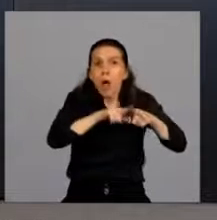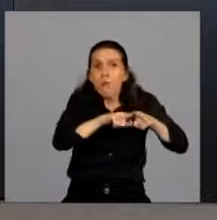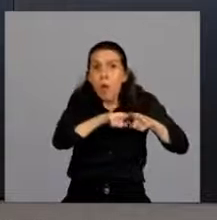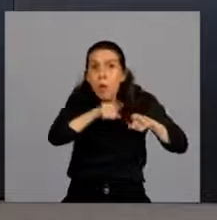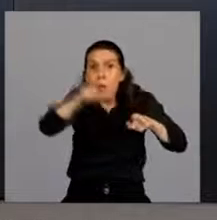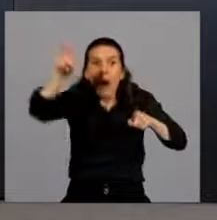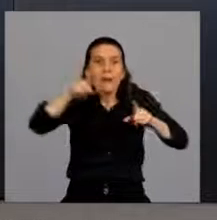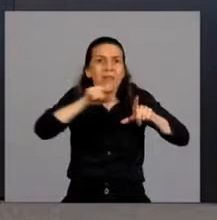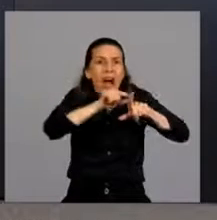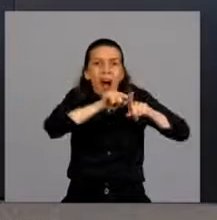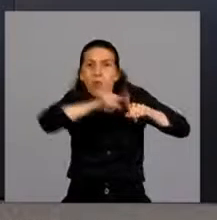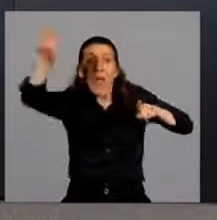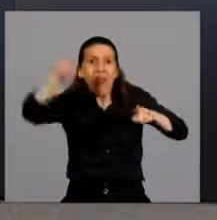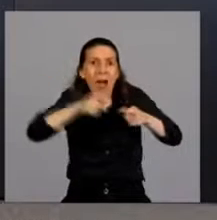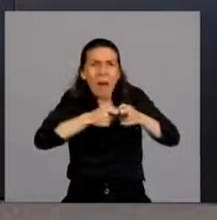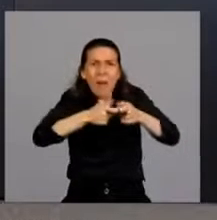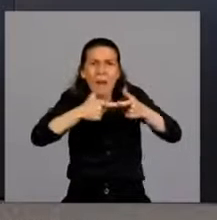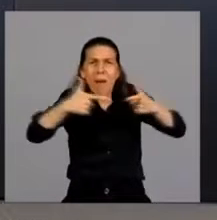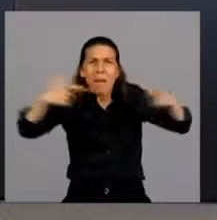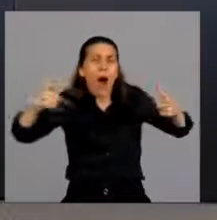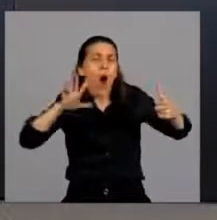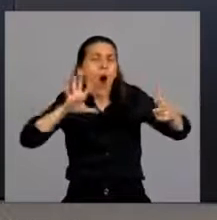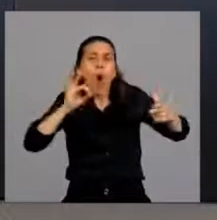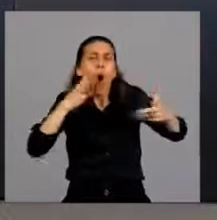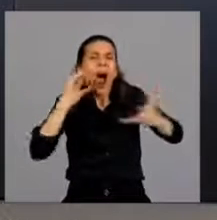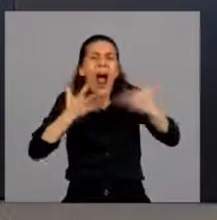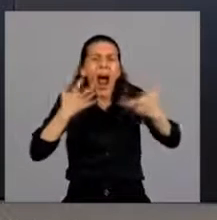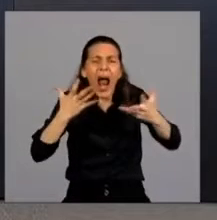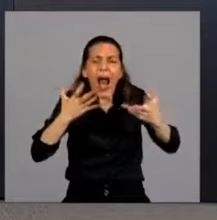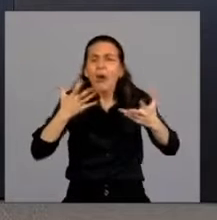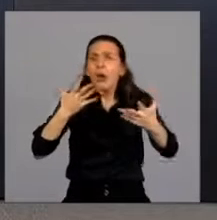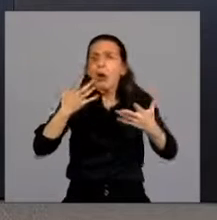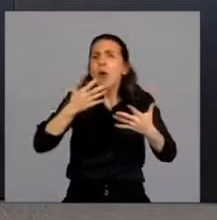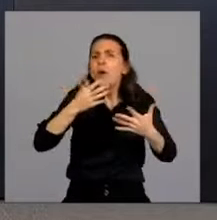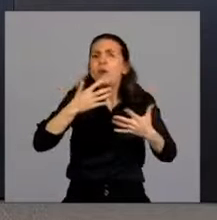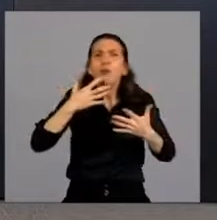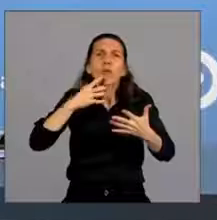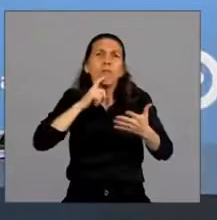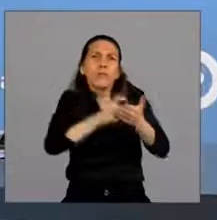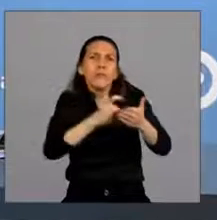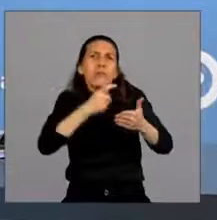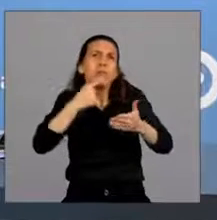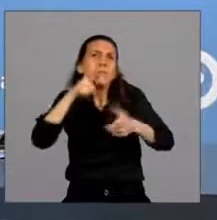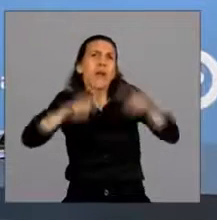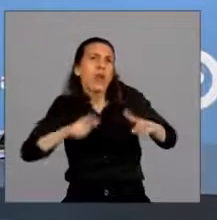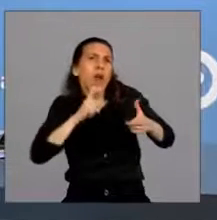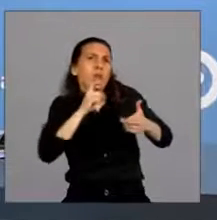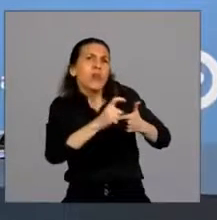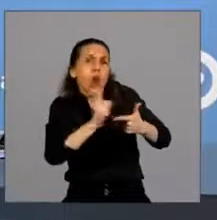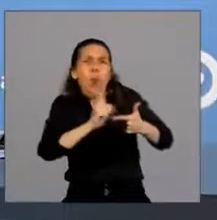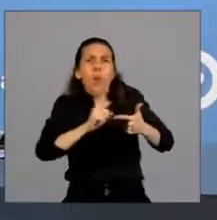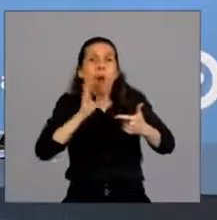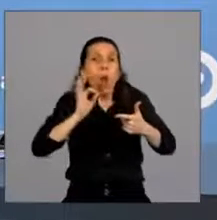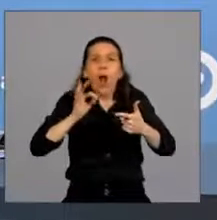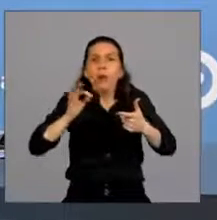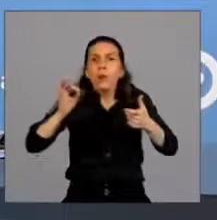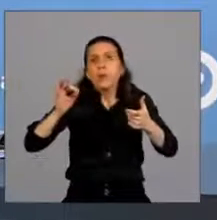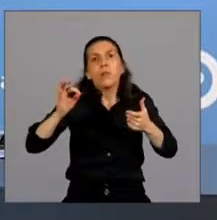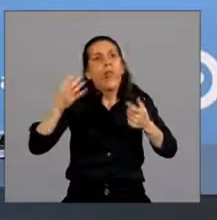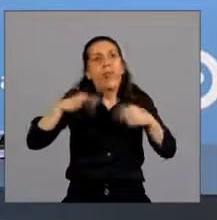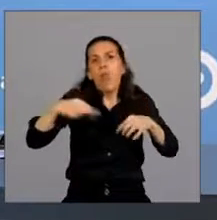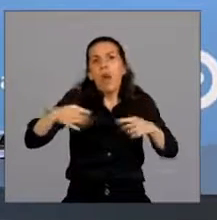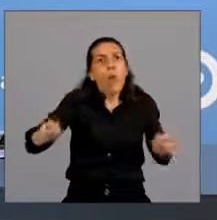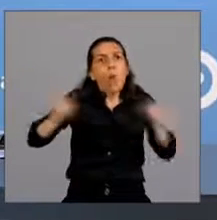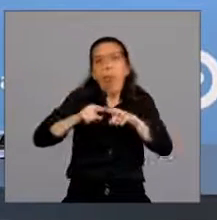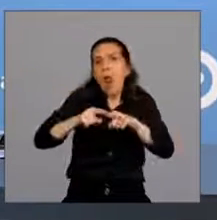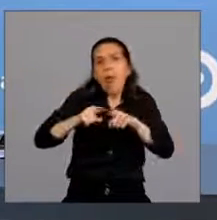si vemos que por algún motivo se rompe esta responsabilidad y hay algún incumplimiento masivo, tendremos que volver para atrás con medidas que ya tomamos